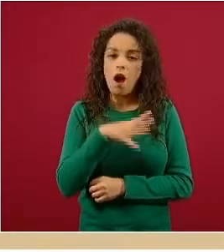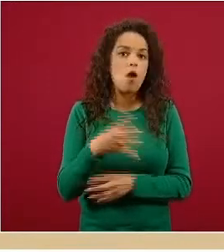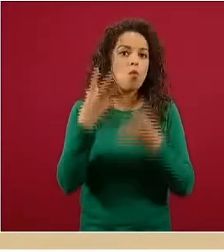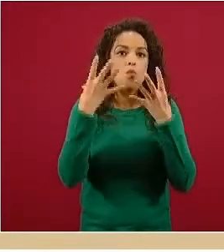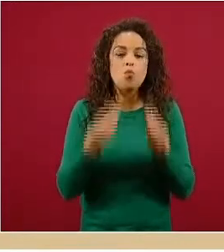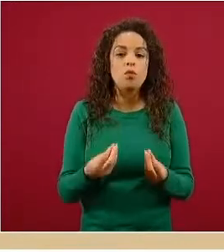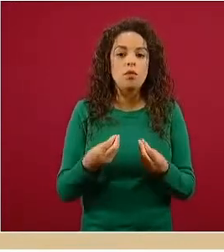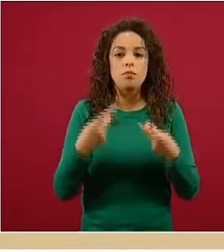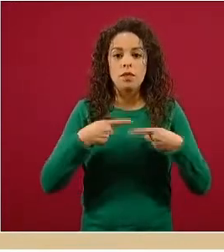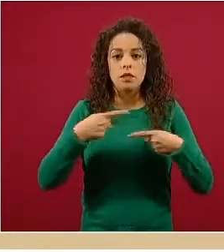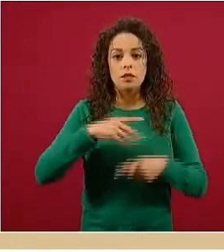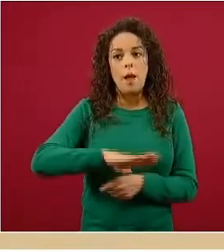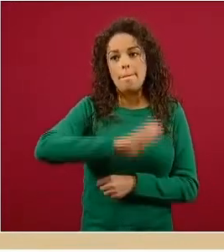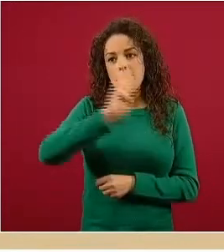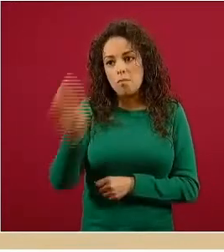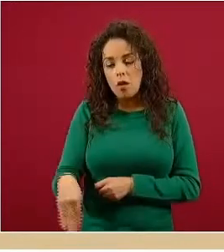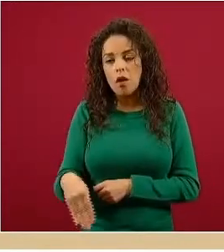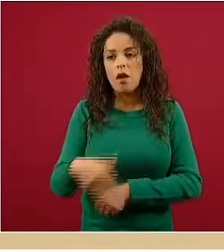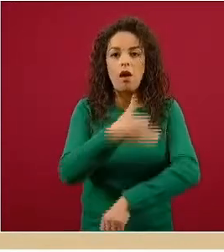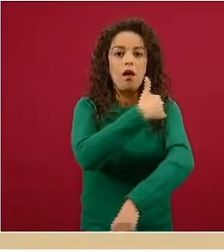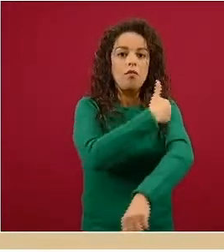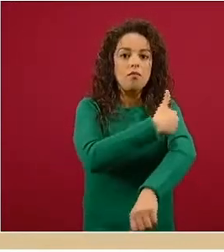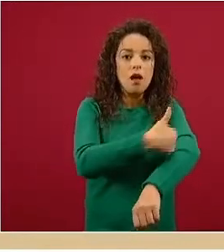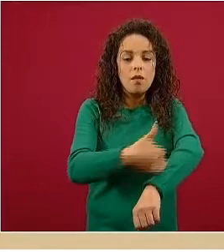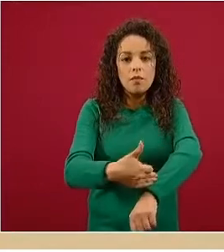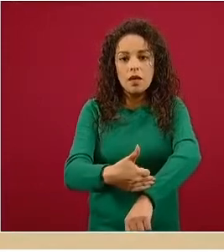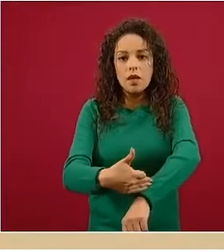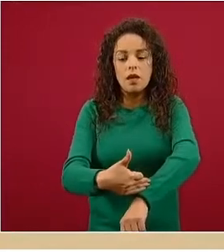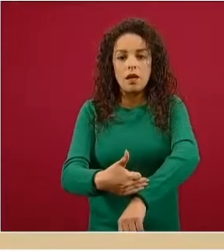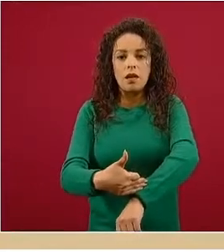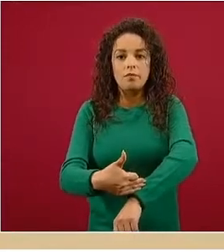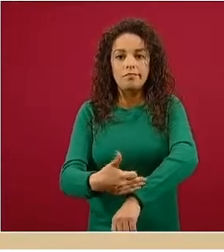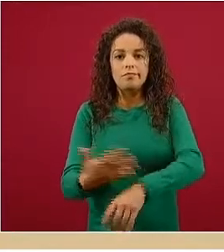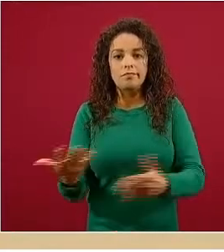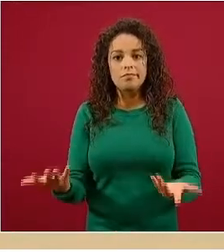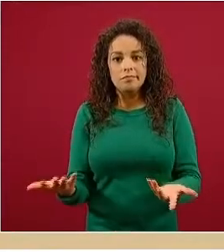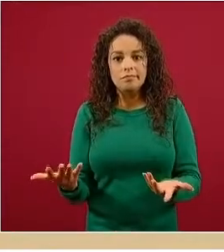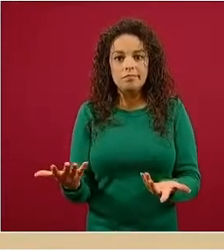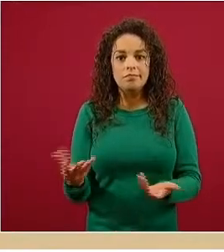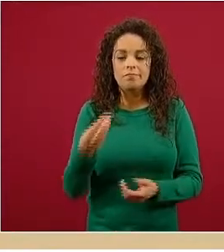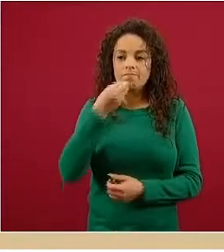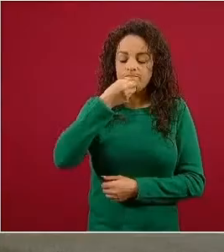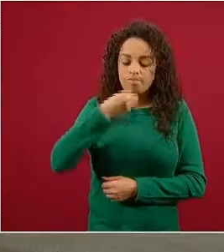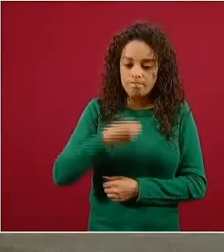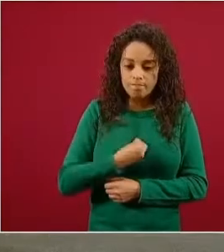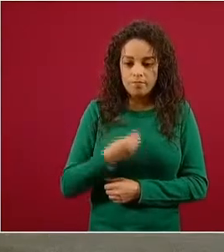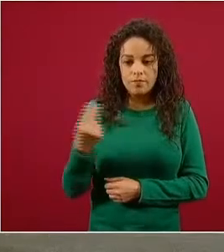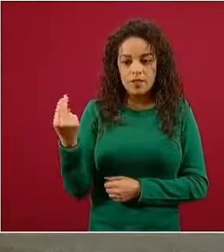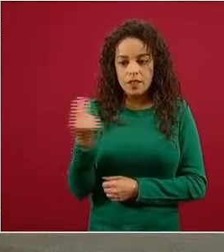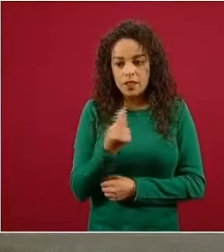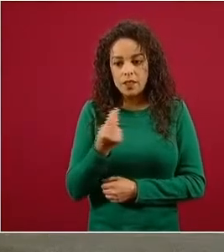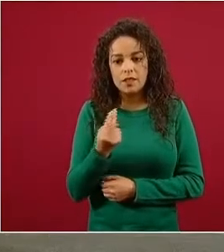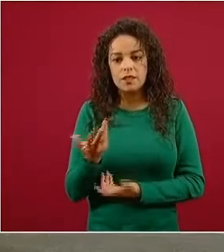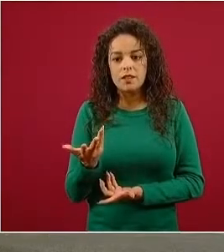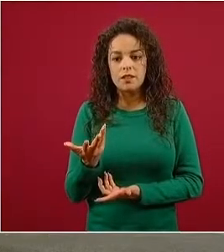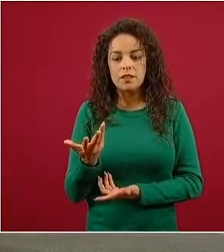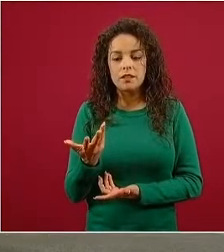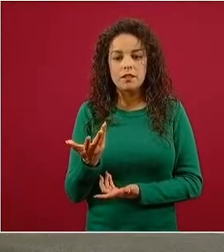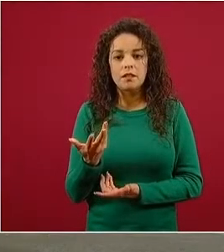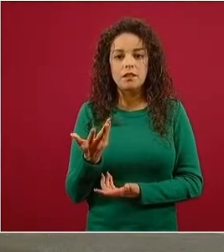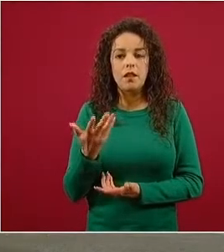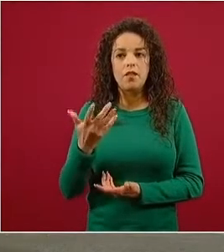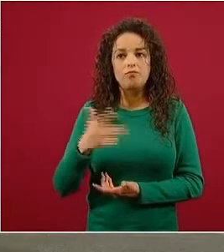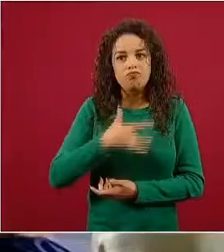o adquirían la enfermedad, pero en todos hubo respuestas psicológicas y conductuales particulares de las que ya hemos platicado aquí